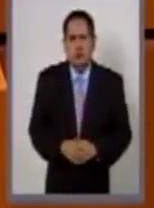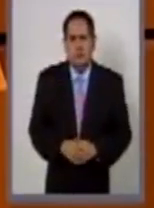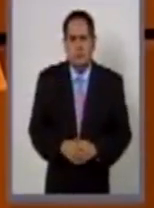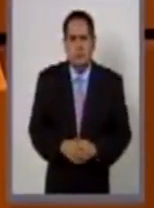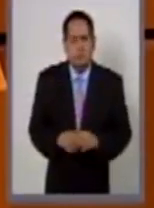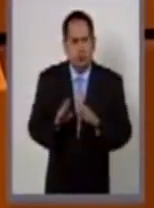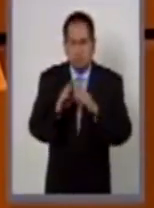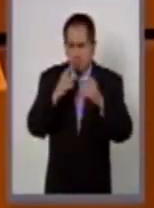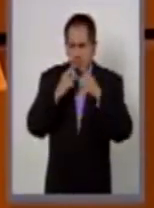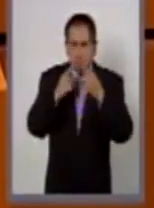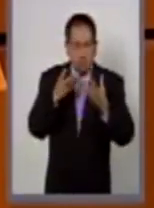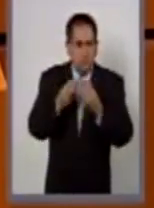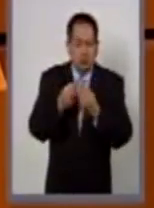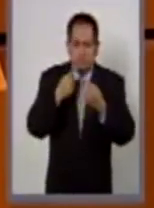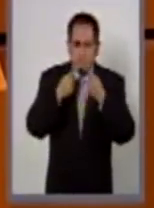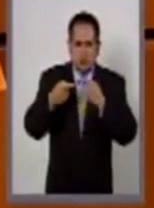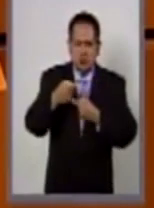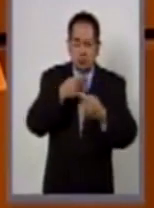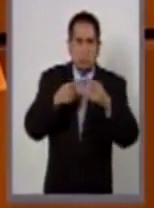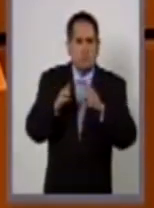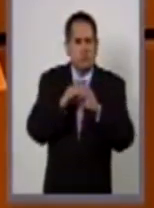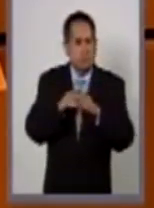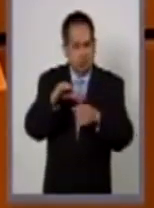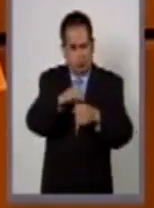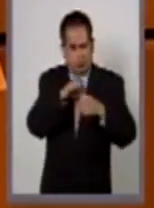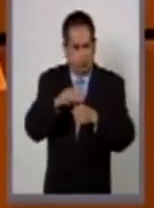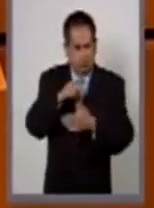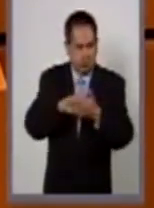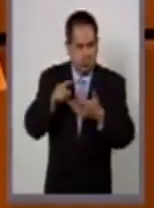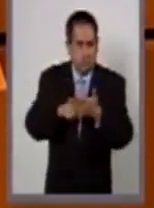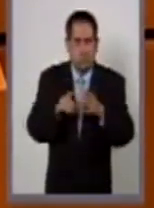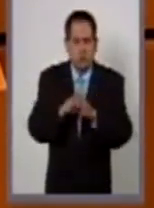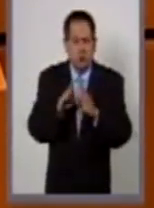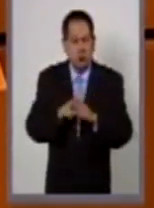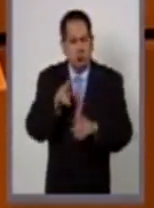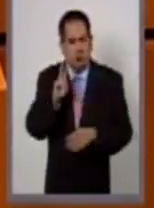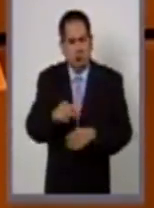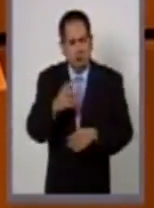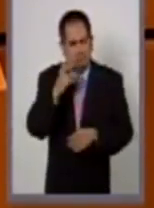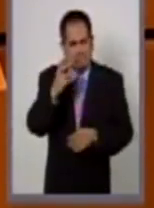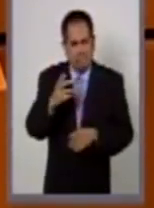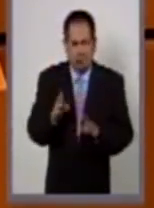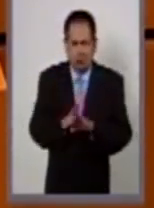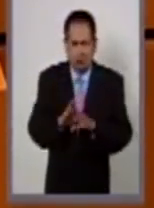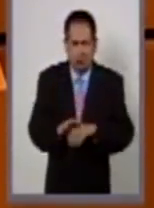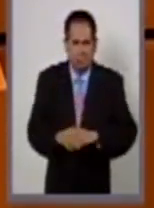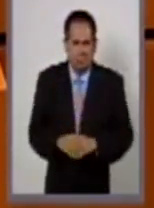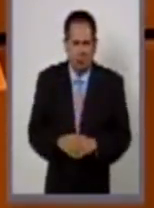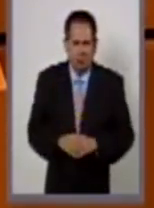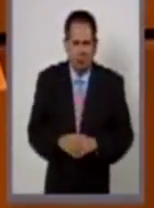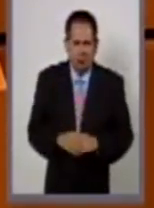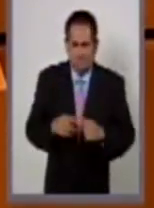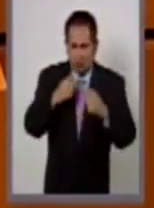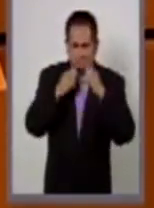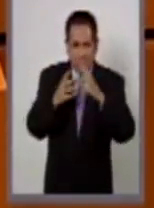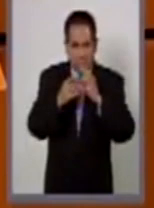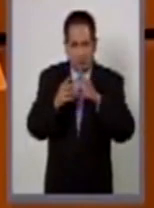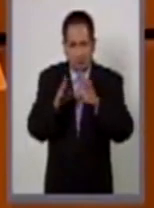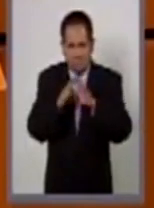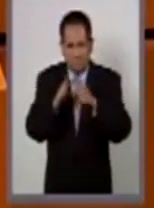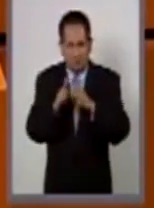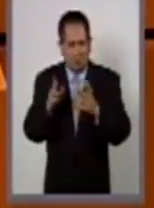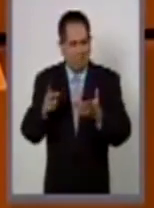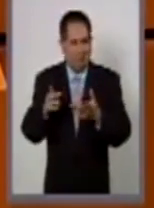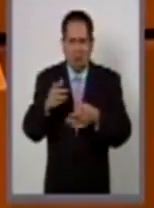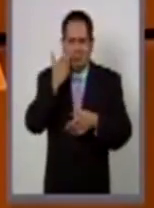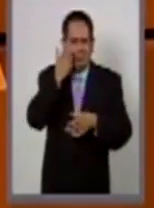Cuando analizamos esa elección grotescamente alterada, con relleno de